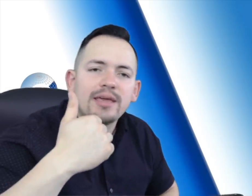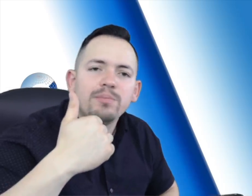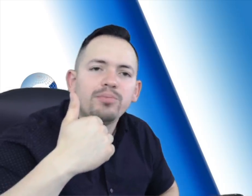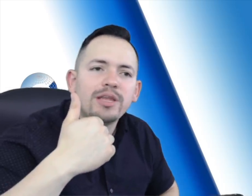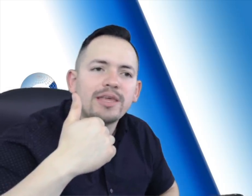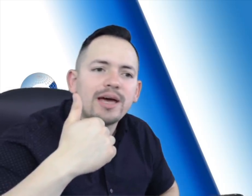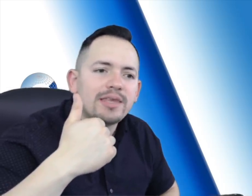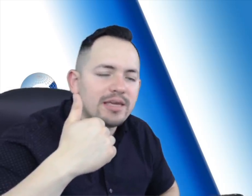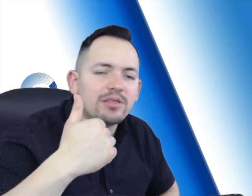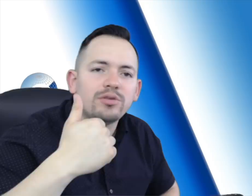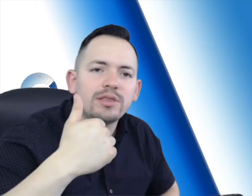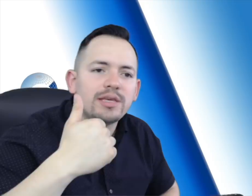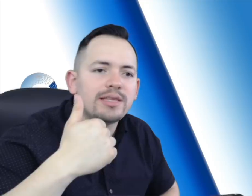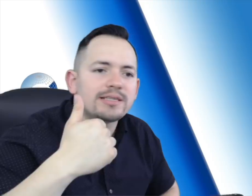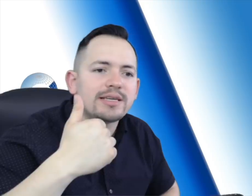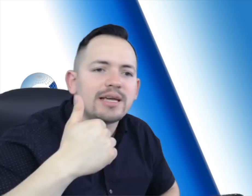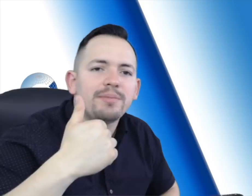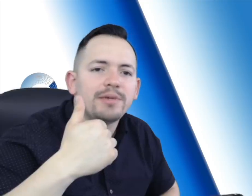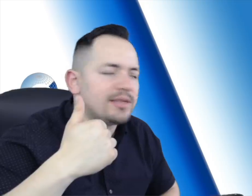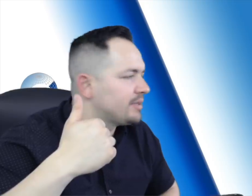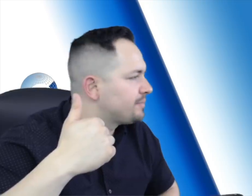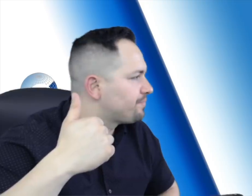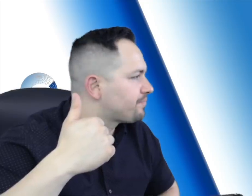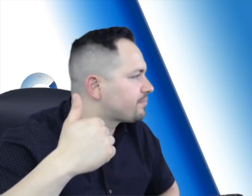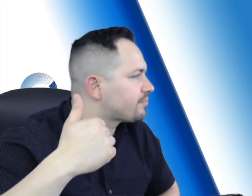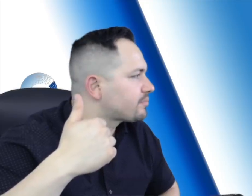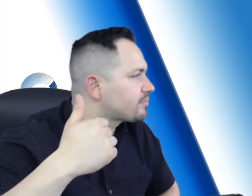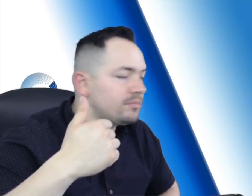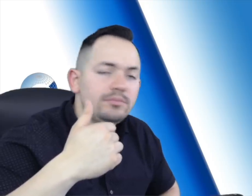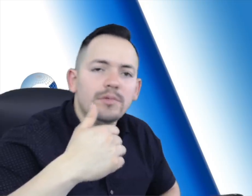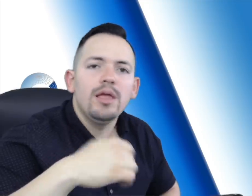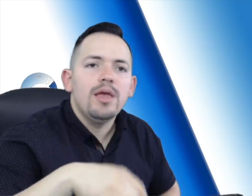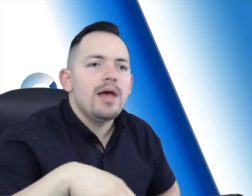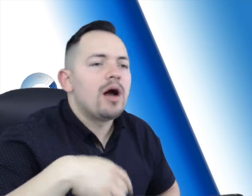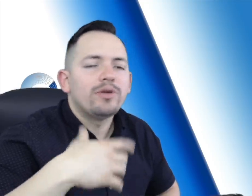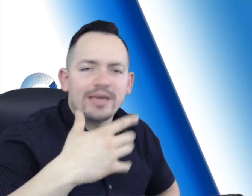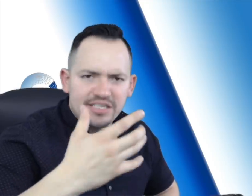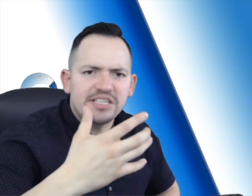política de impunidad, en donde desgraciadamente,